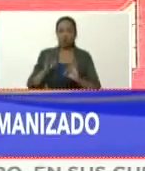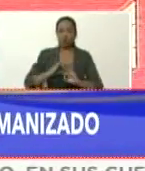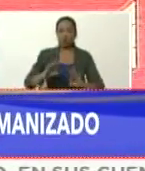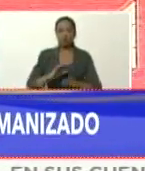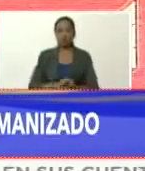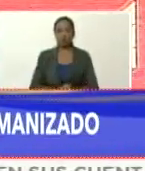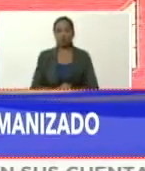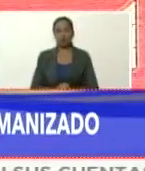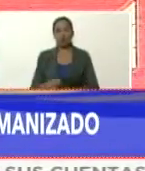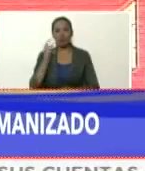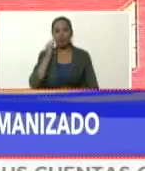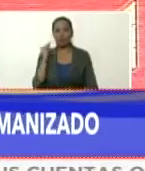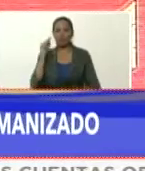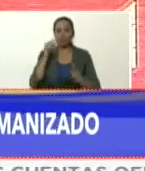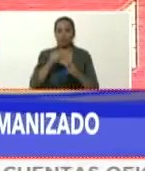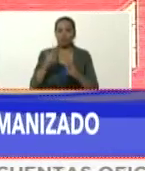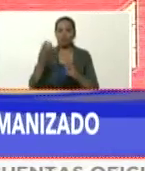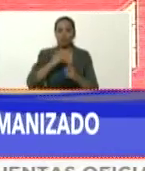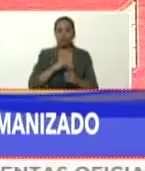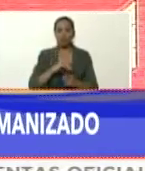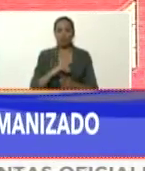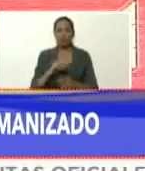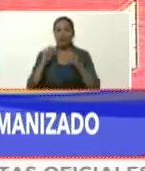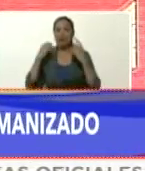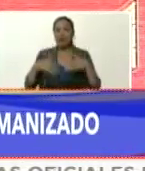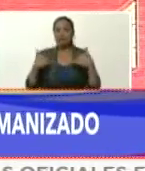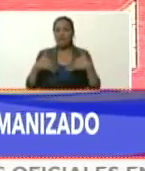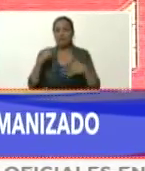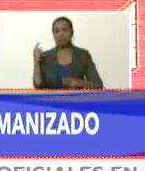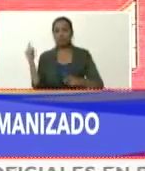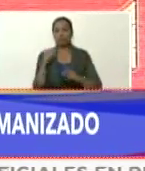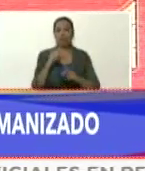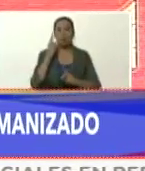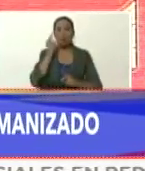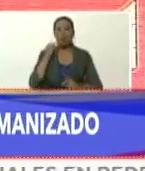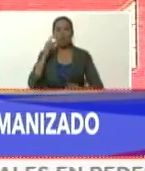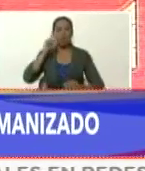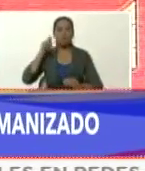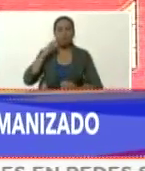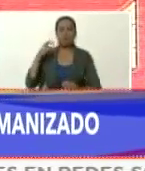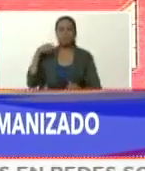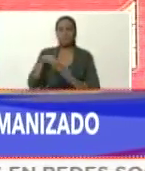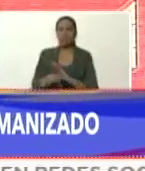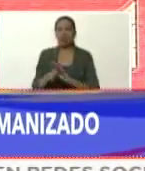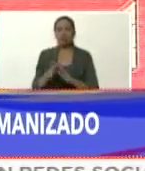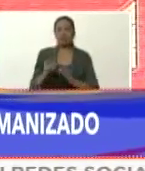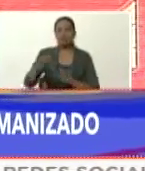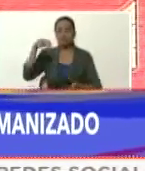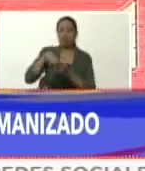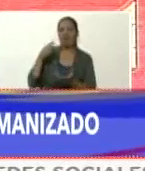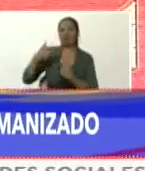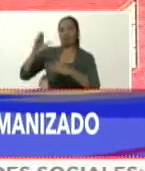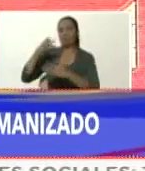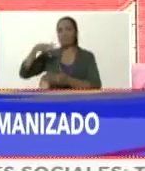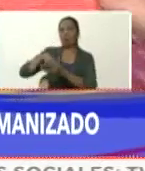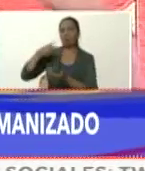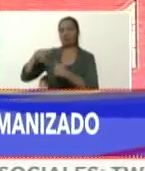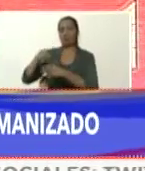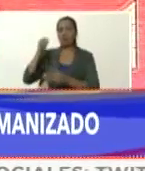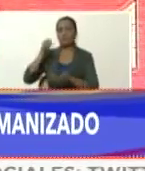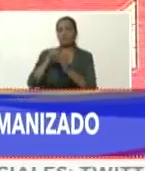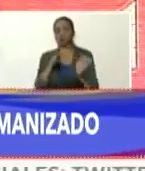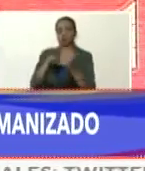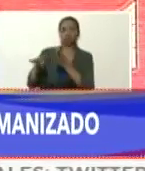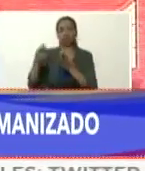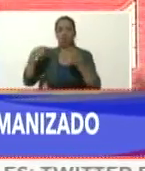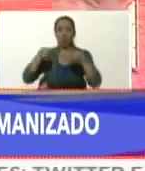La mujer llegaba a la emergencia o al parto y párate ahí, mija, ponte ahí a un